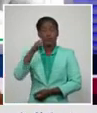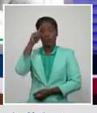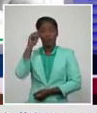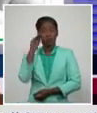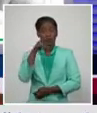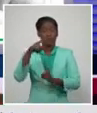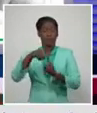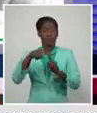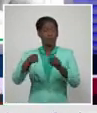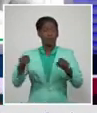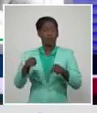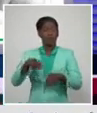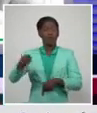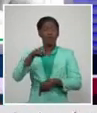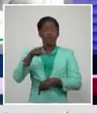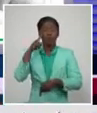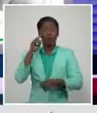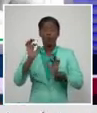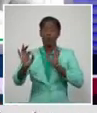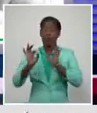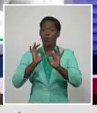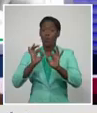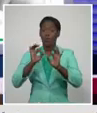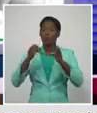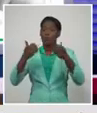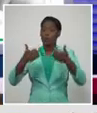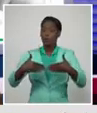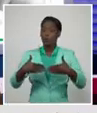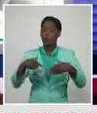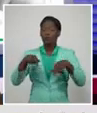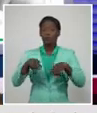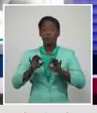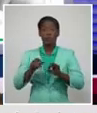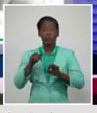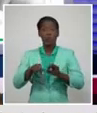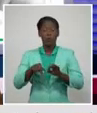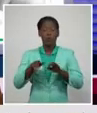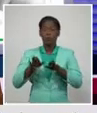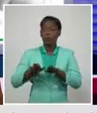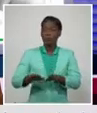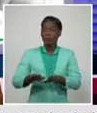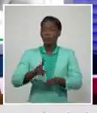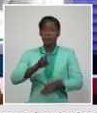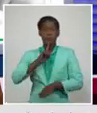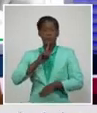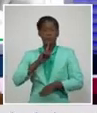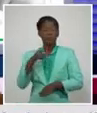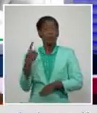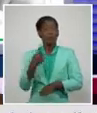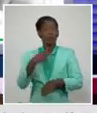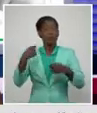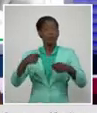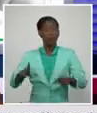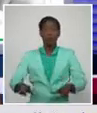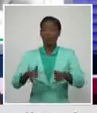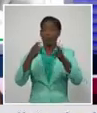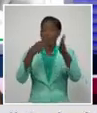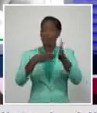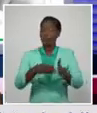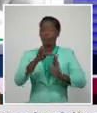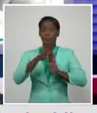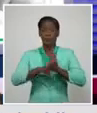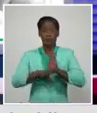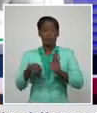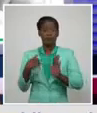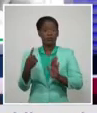a la familia cubana, a los cubanos, es día de receso laboral, pero es importante cumplir con estricto apego a todo